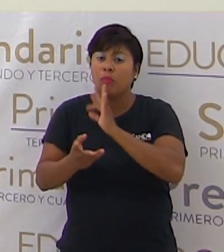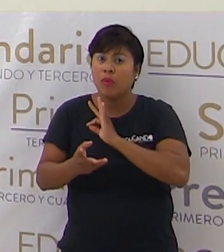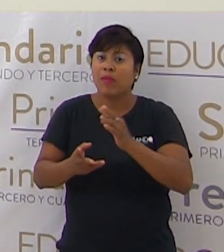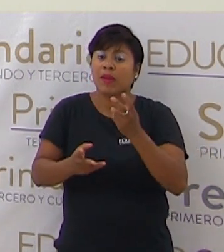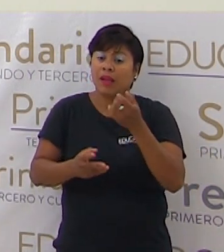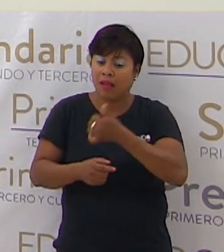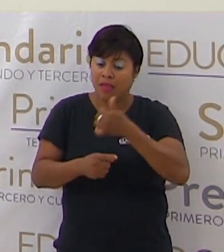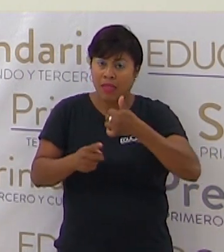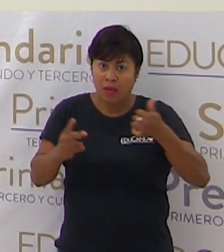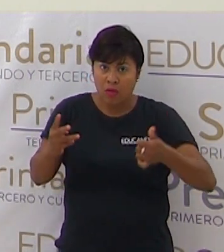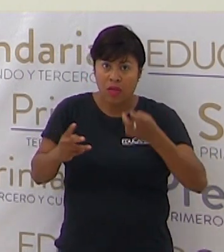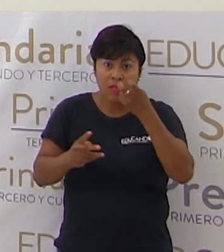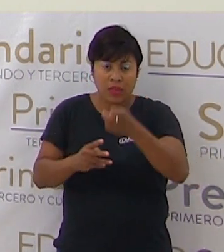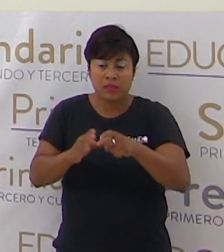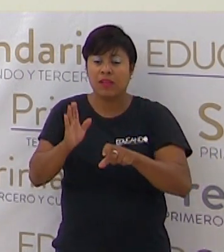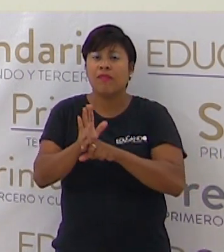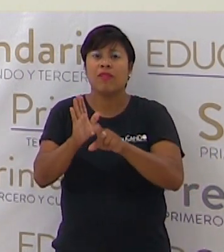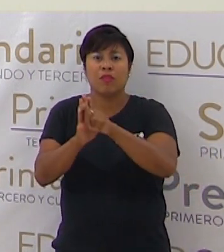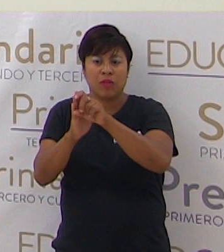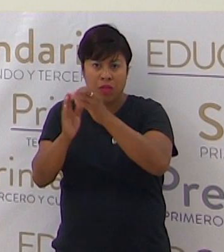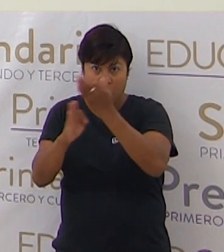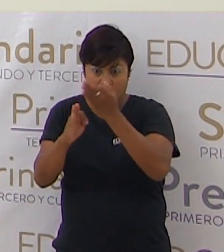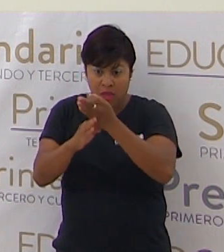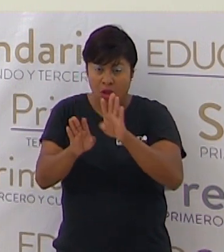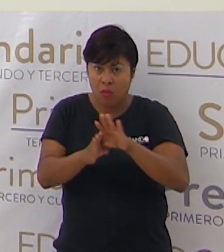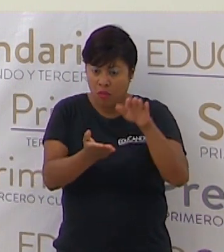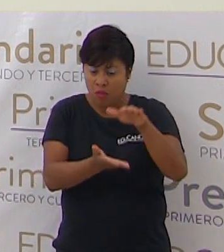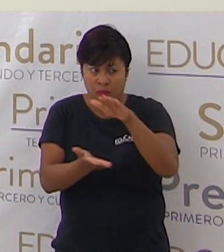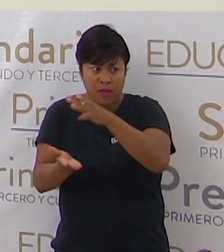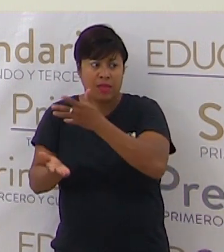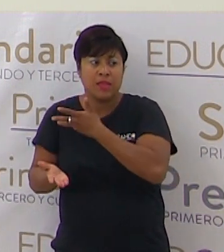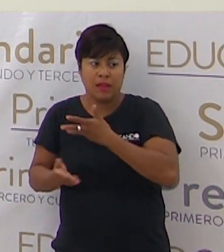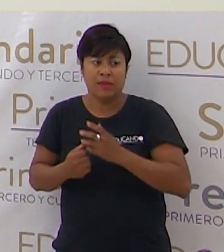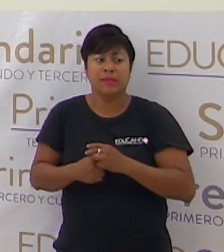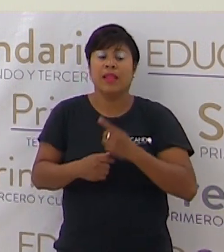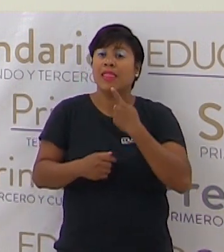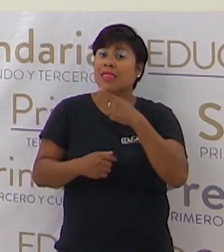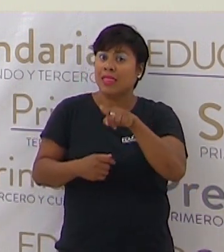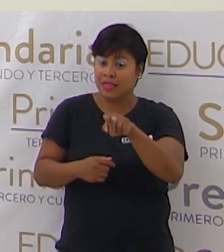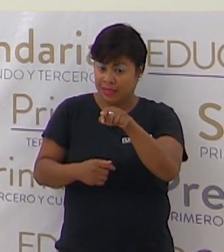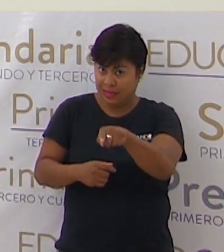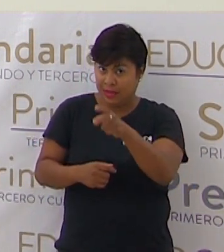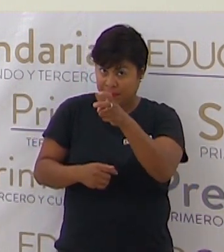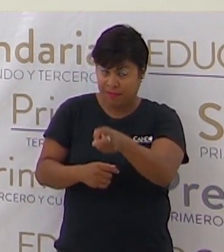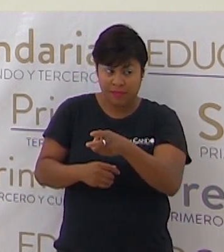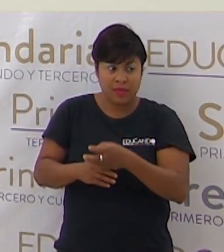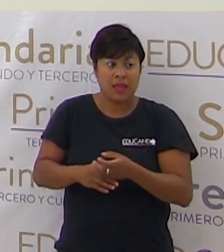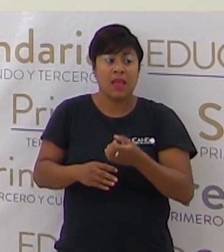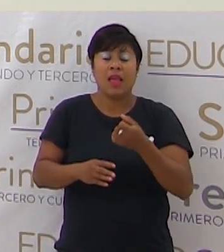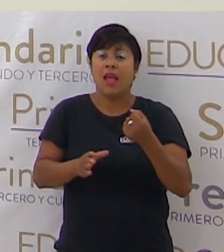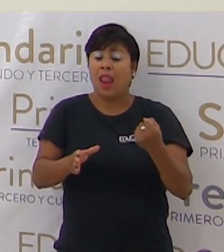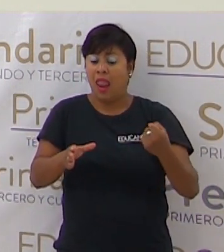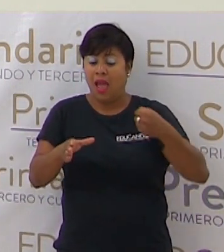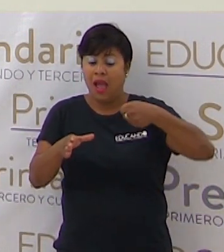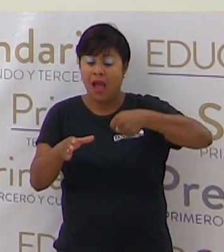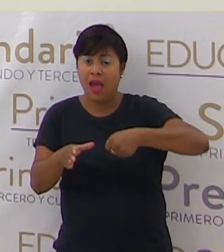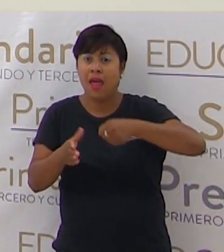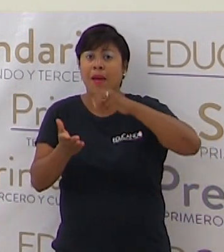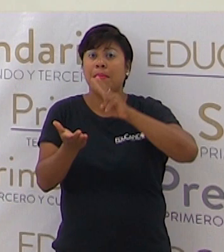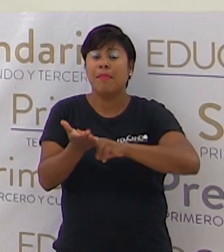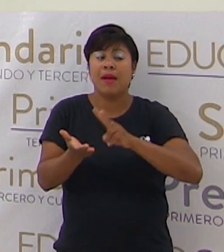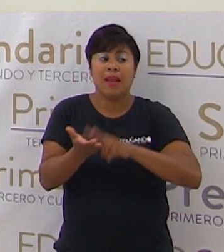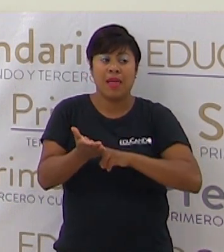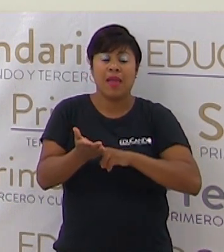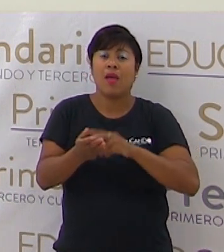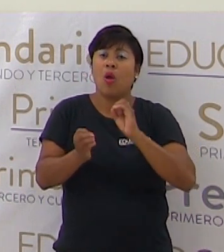cada una de las figuras que tenemos acá. Dice acá que la jarra vale o